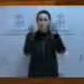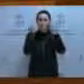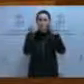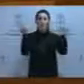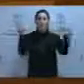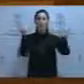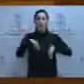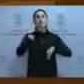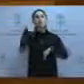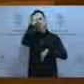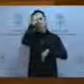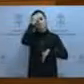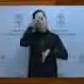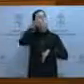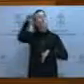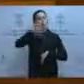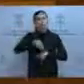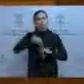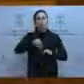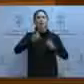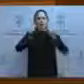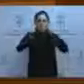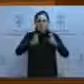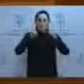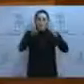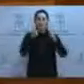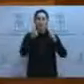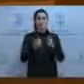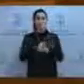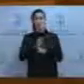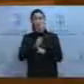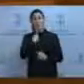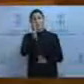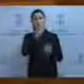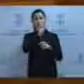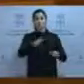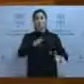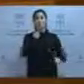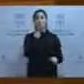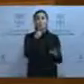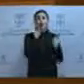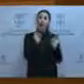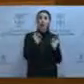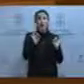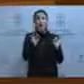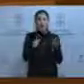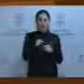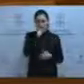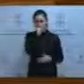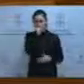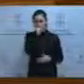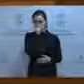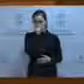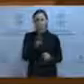creemos efectivamente que hay que hacer un esfuerzo, pero alguien dijo también, es que algunos se ponen de lado, oiga, nos ponemos